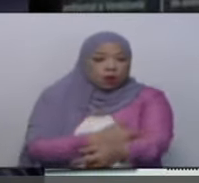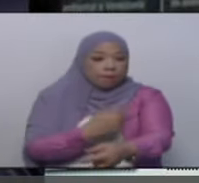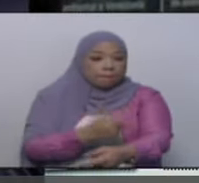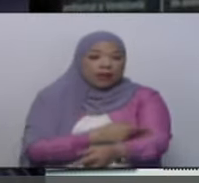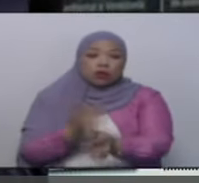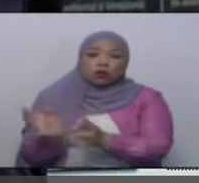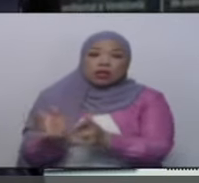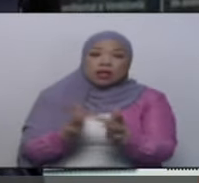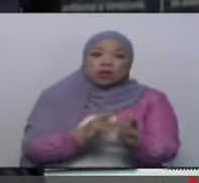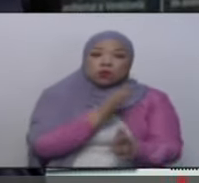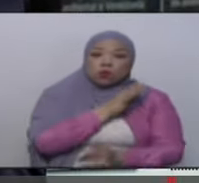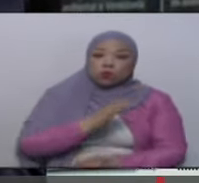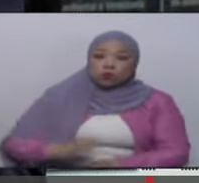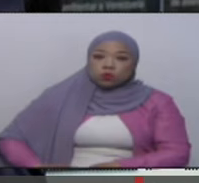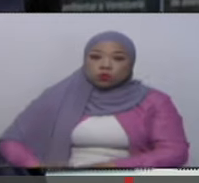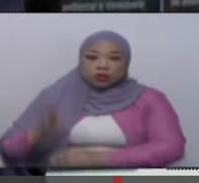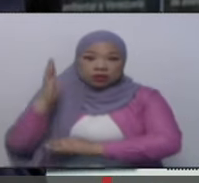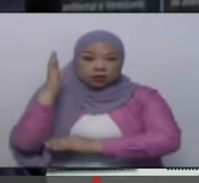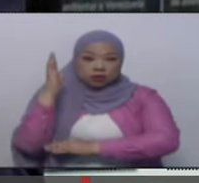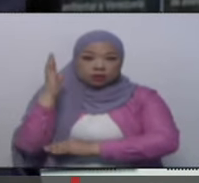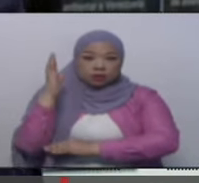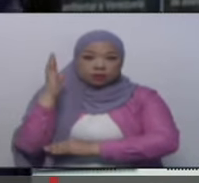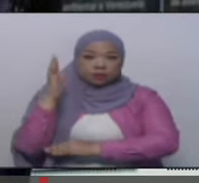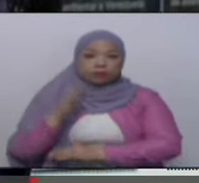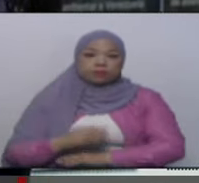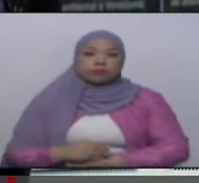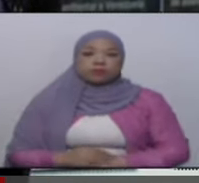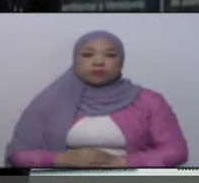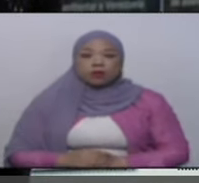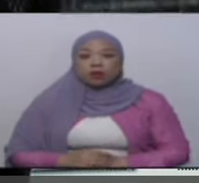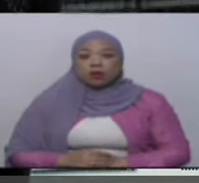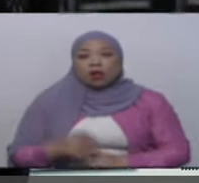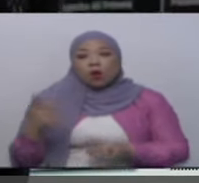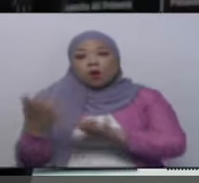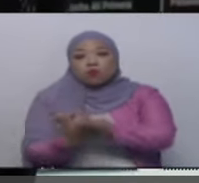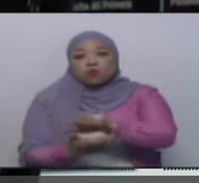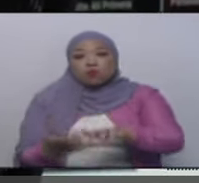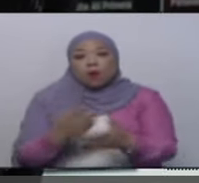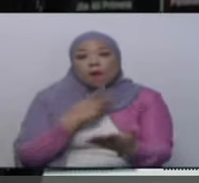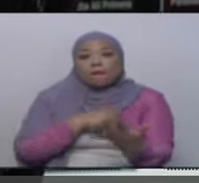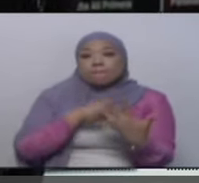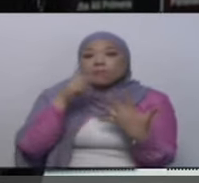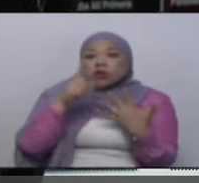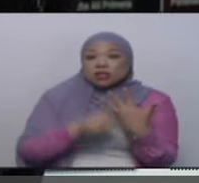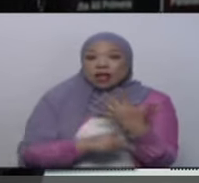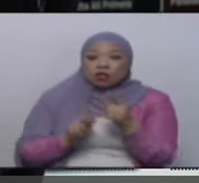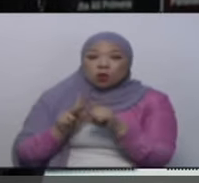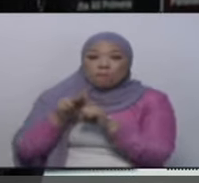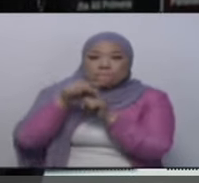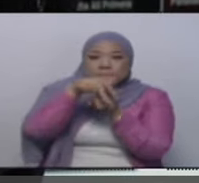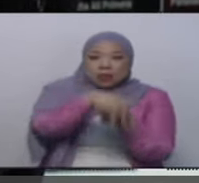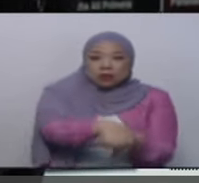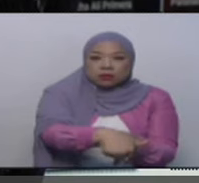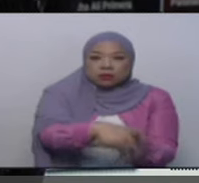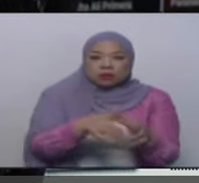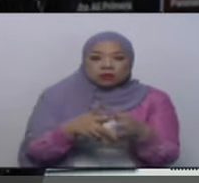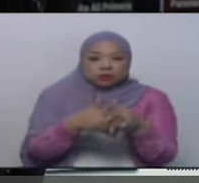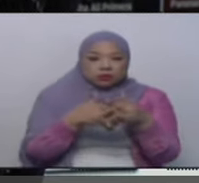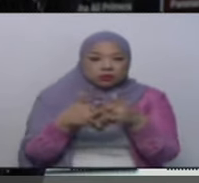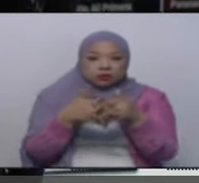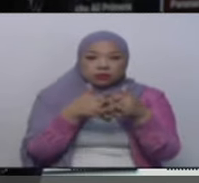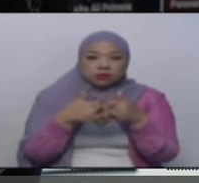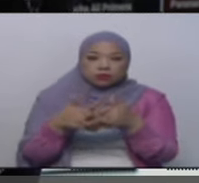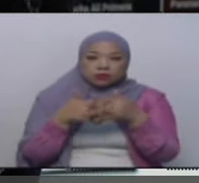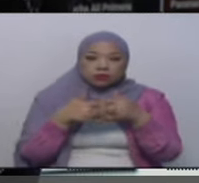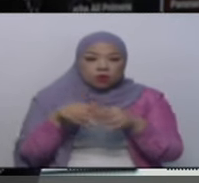allá y a sus iglesias. Es un conflicto entre el proyecto colonialista de Estados Unidos,